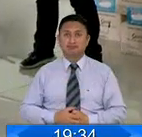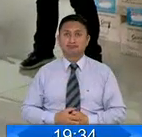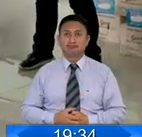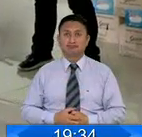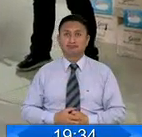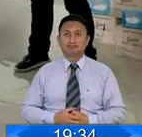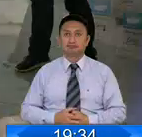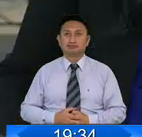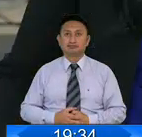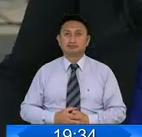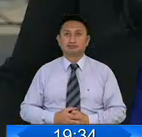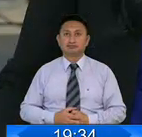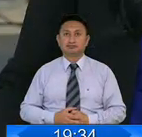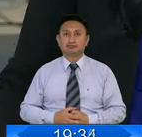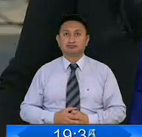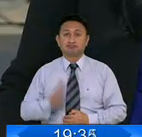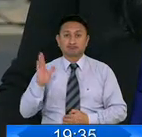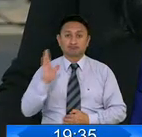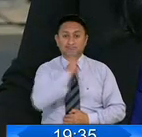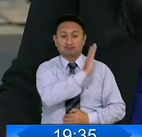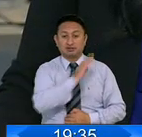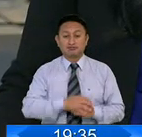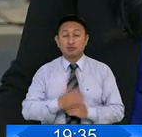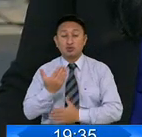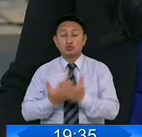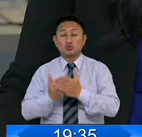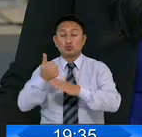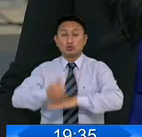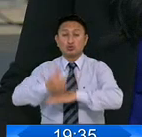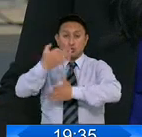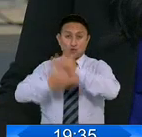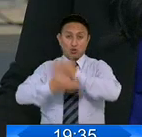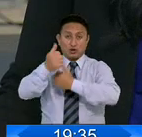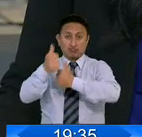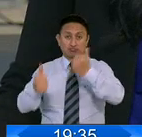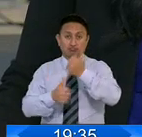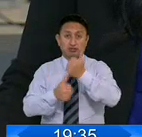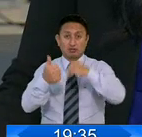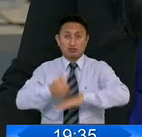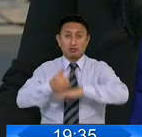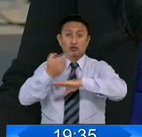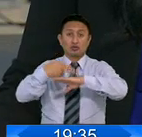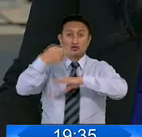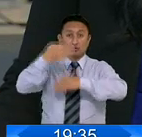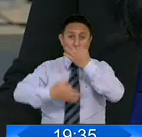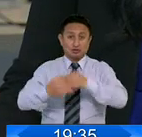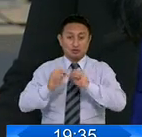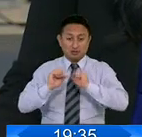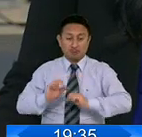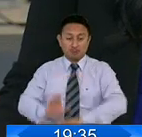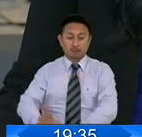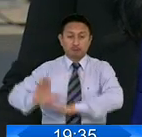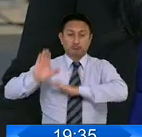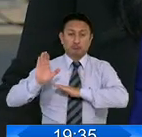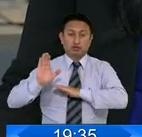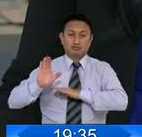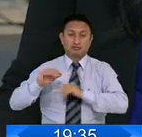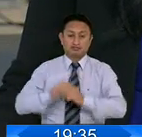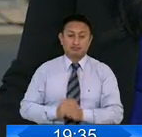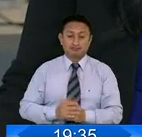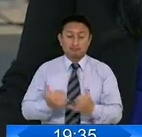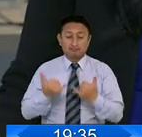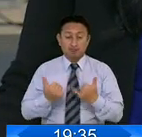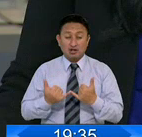Rosero. Cambiamos de tema, los nuevos jueces y conjueces de la Corte Nacional de Justicia fueron posesionados en medio de